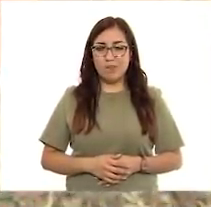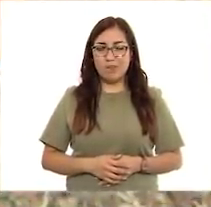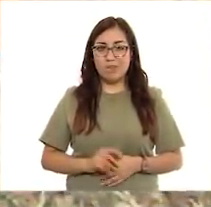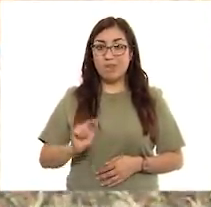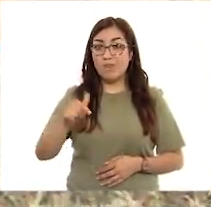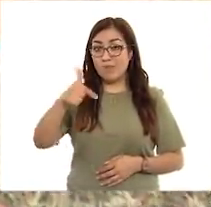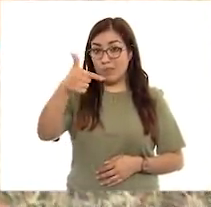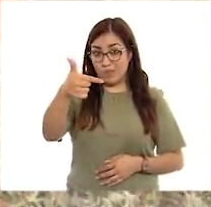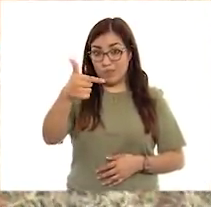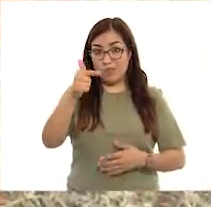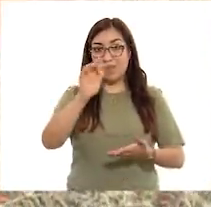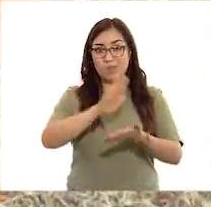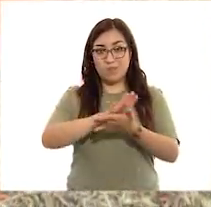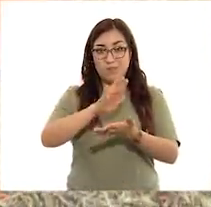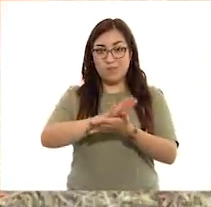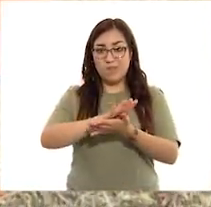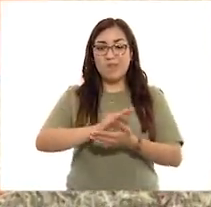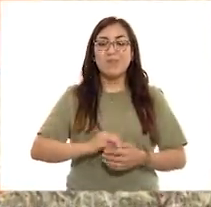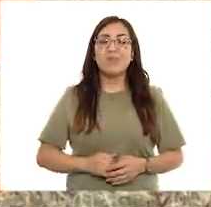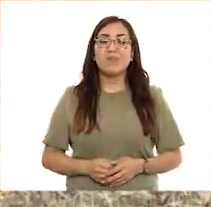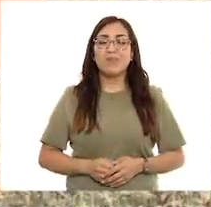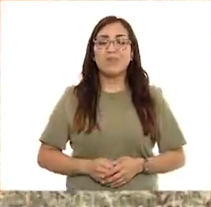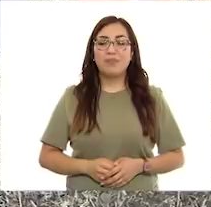Siete palmadas.